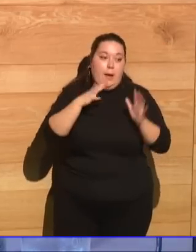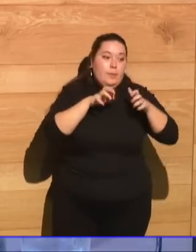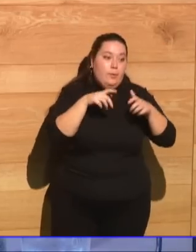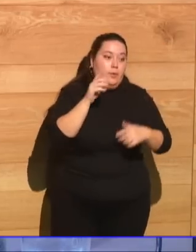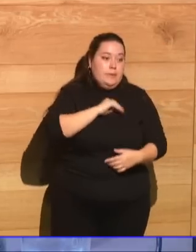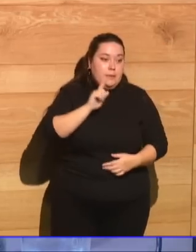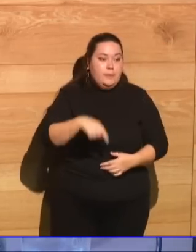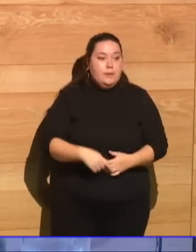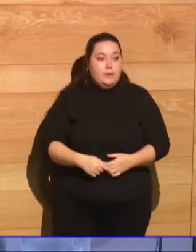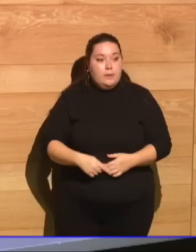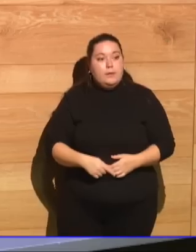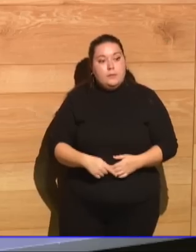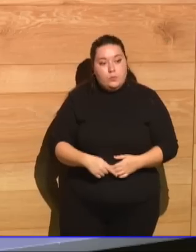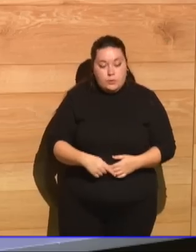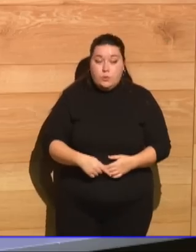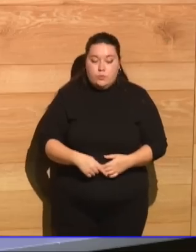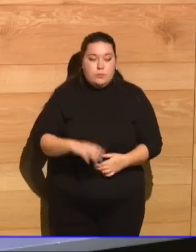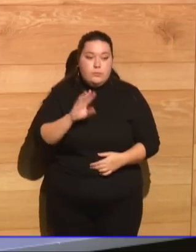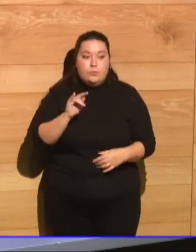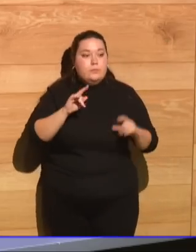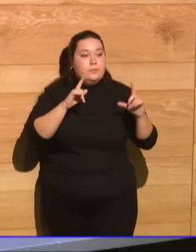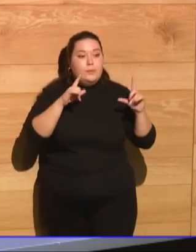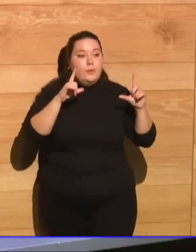él sí fue fotógrafo. Su